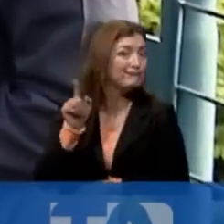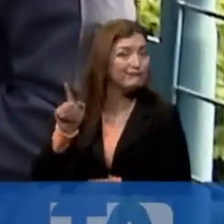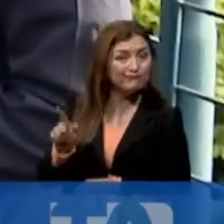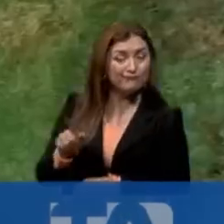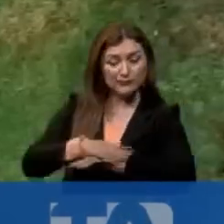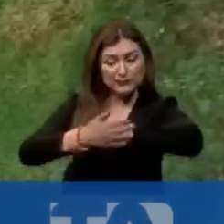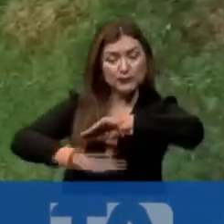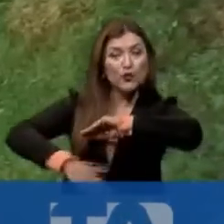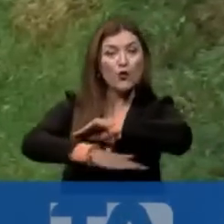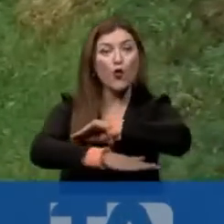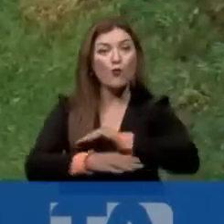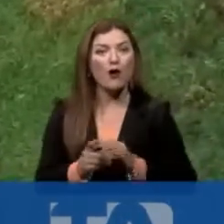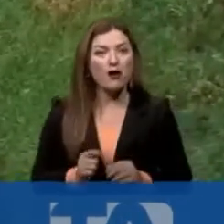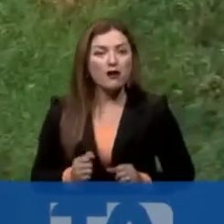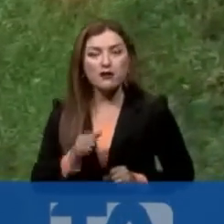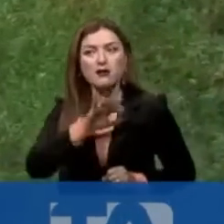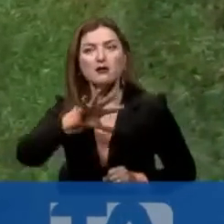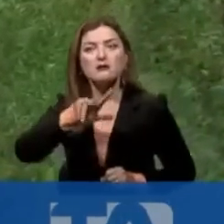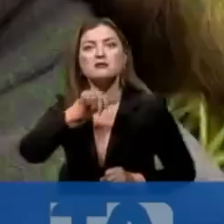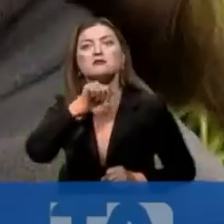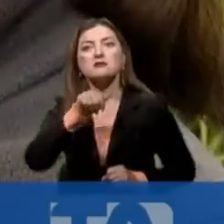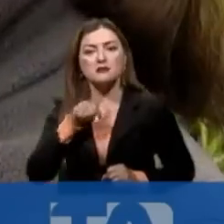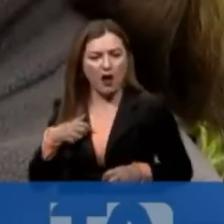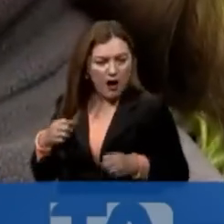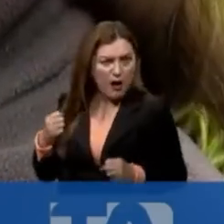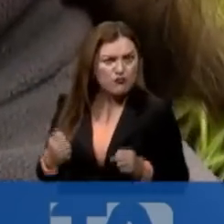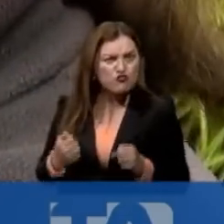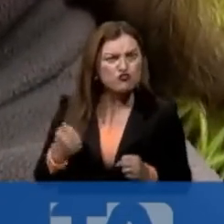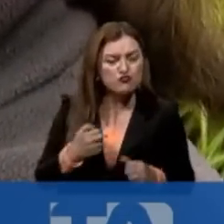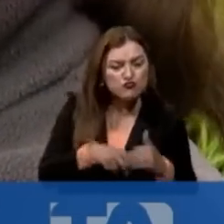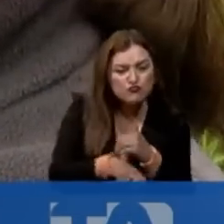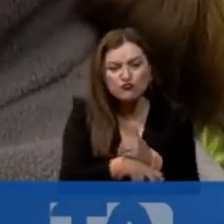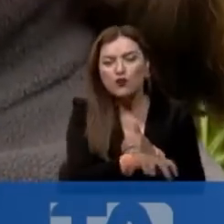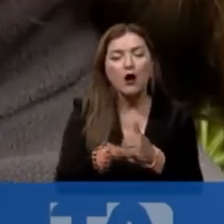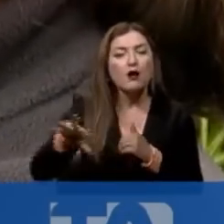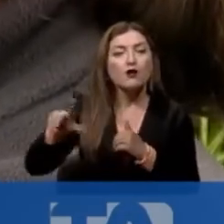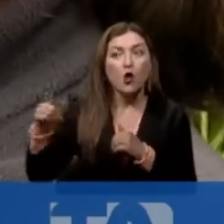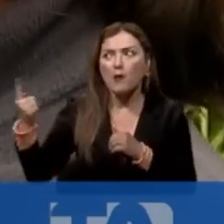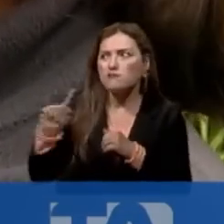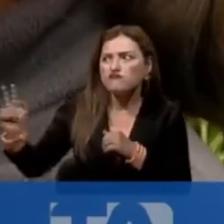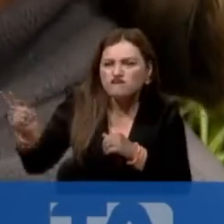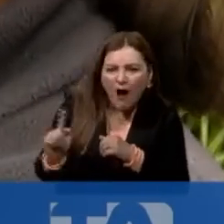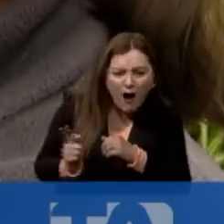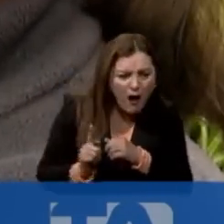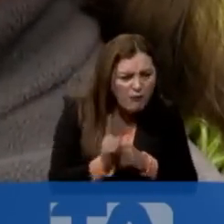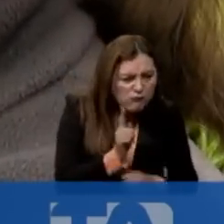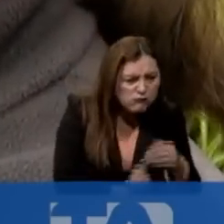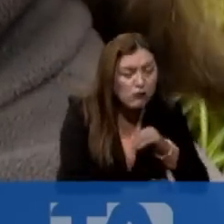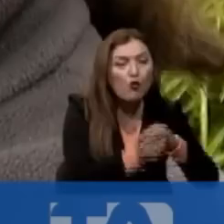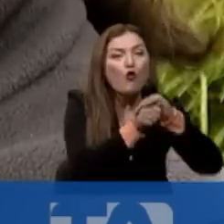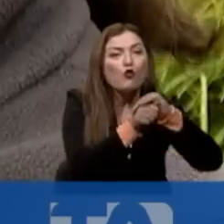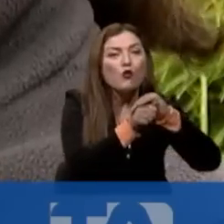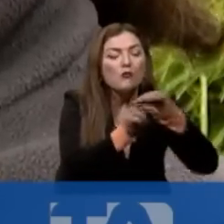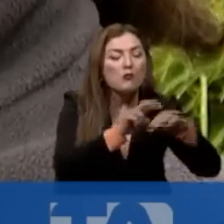se convirtió en guarida de ladrones y libadores. De todos los lados vienen, los ladrones roban y